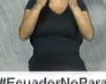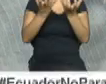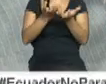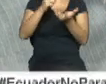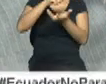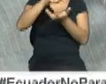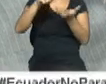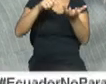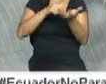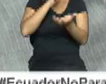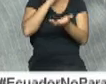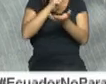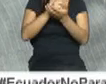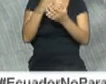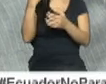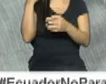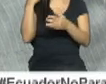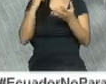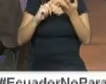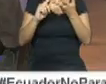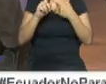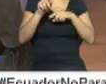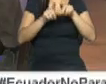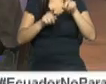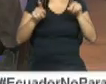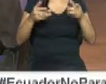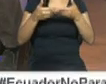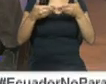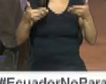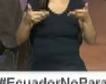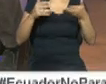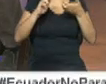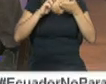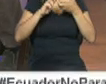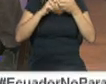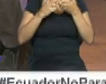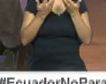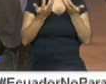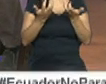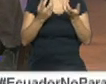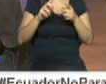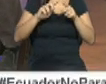donde efectivamente, como se ha mencionado, en algunos casos